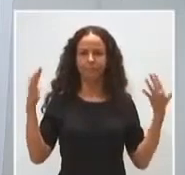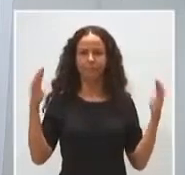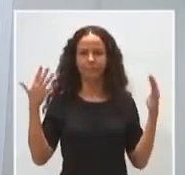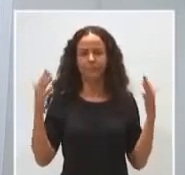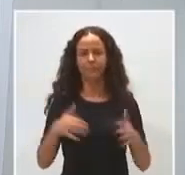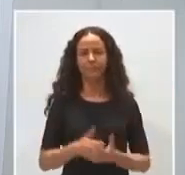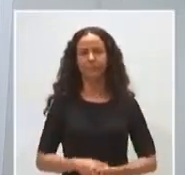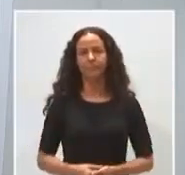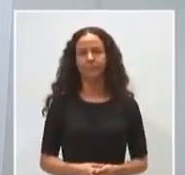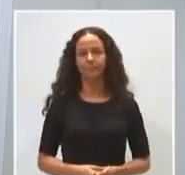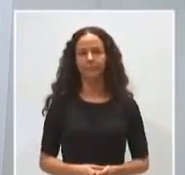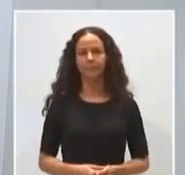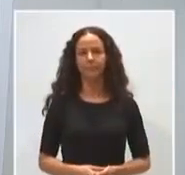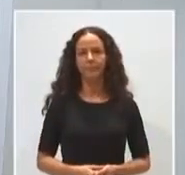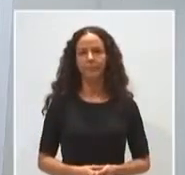y por eso